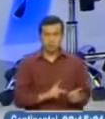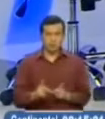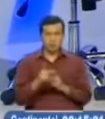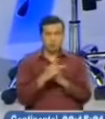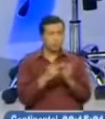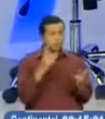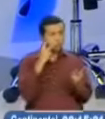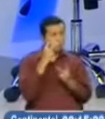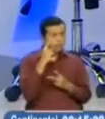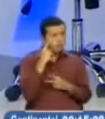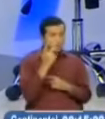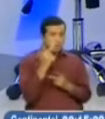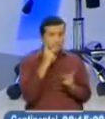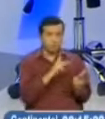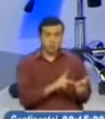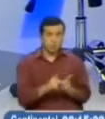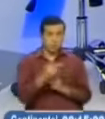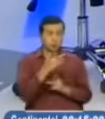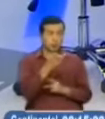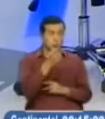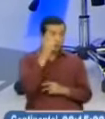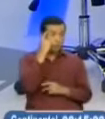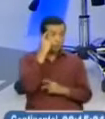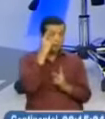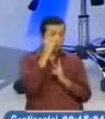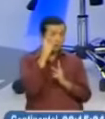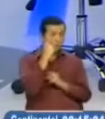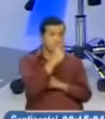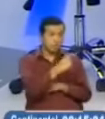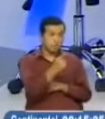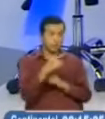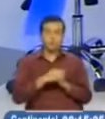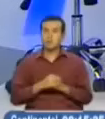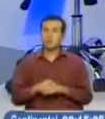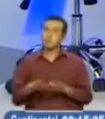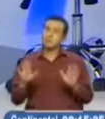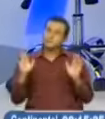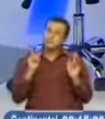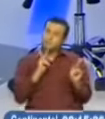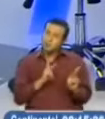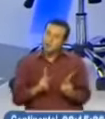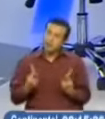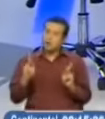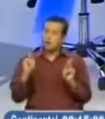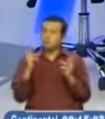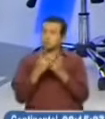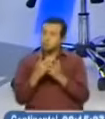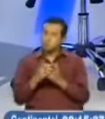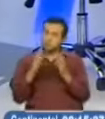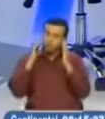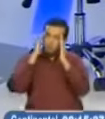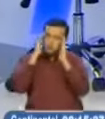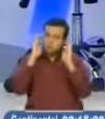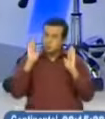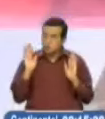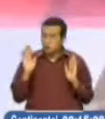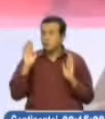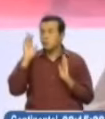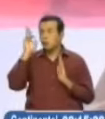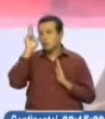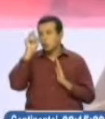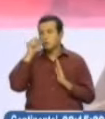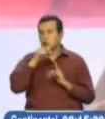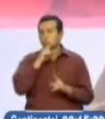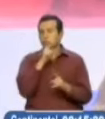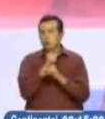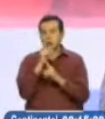eso? ¿Existiría un plan para eso? ¿Tú visualizas eso? No sé si un plan orquestado, pero de todas maneras yo creo que sí hay una